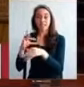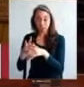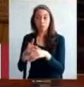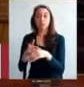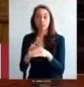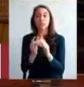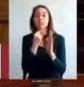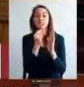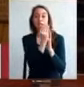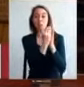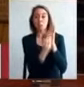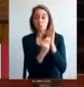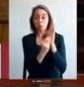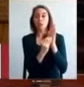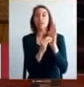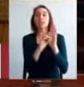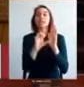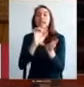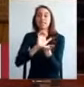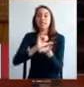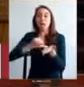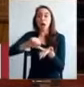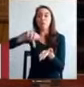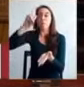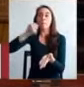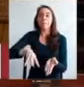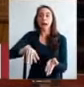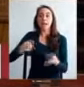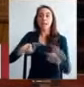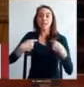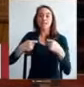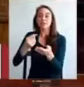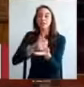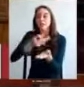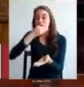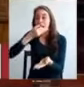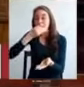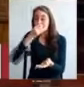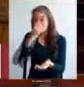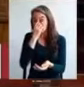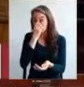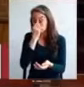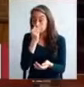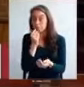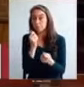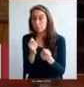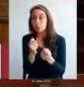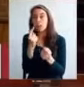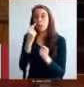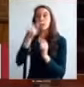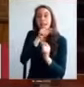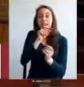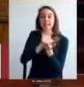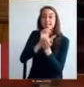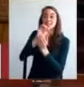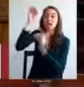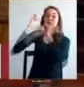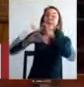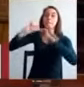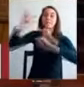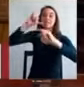avanzar en que sea el estado el que se haga cargo porque además puede negociar el precio